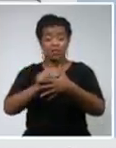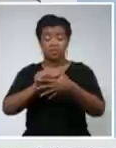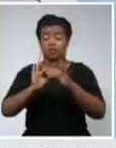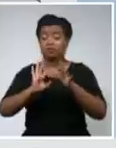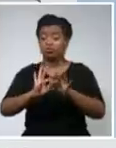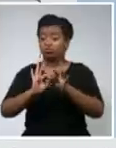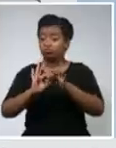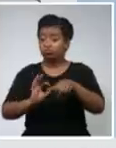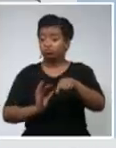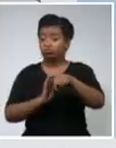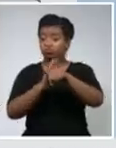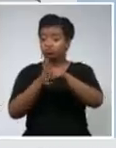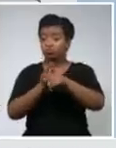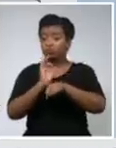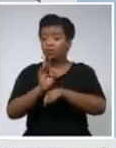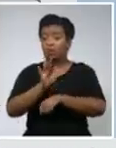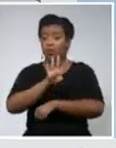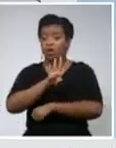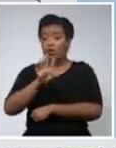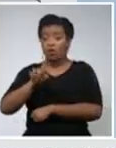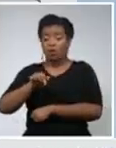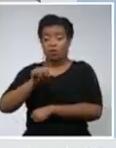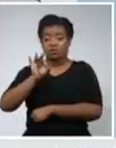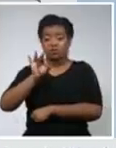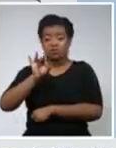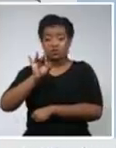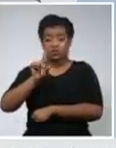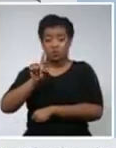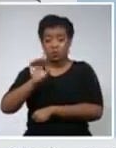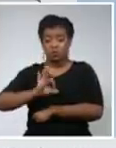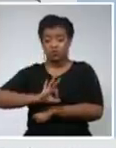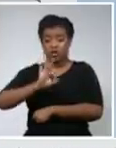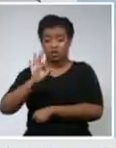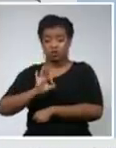aporta el 44,81% de todos los casos del mundo.